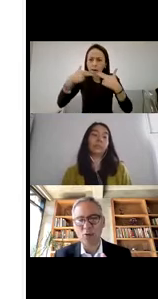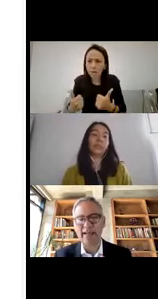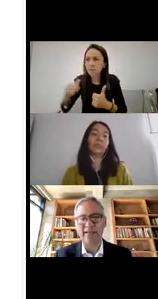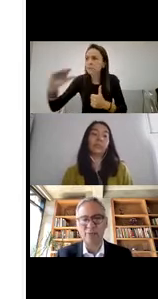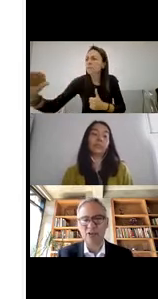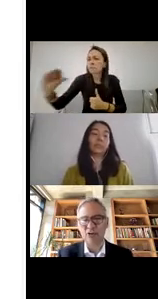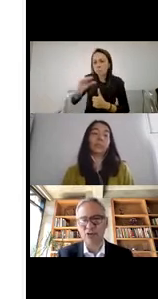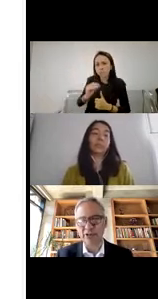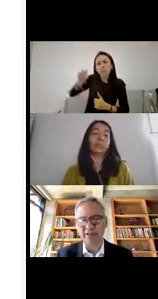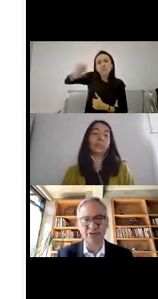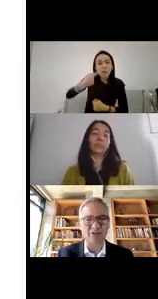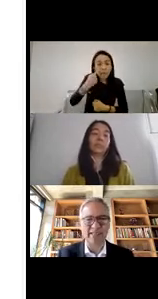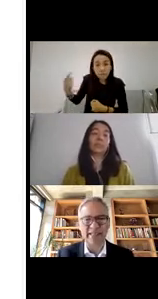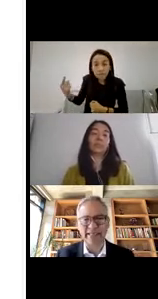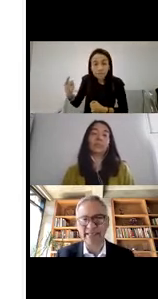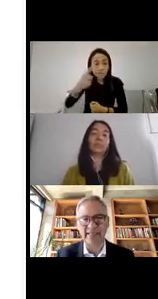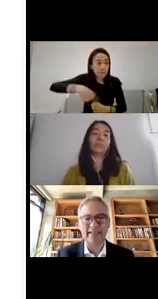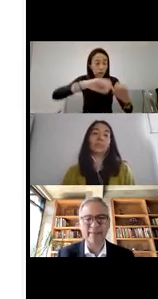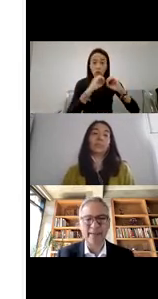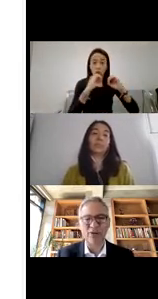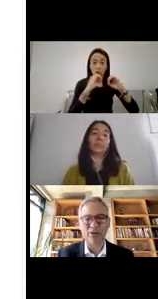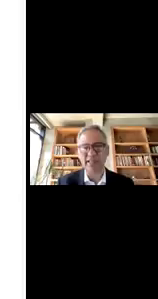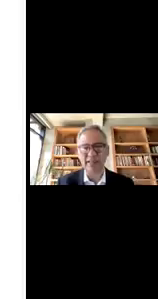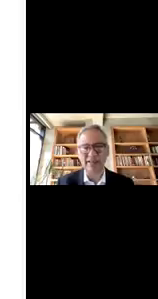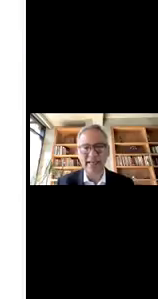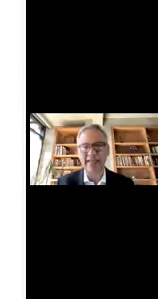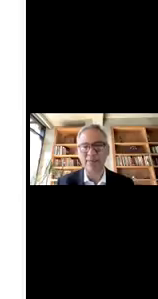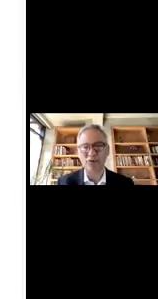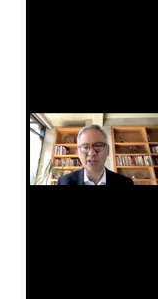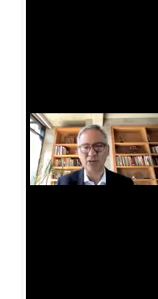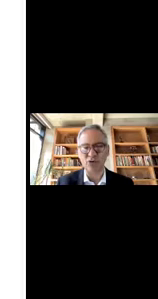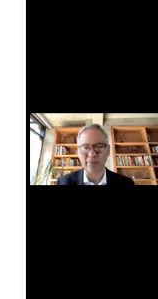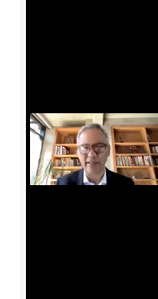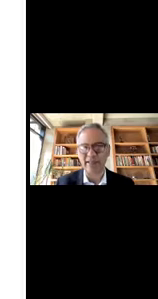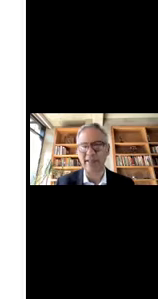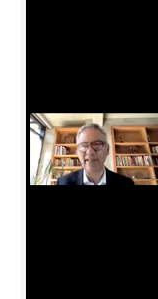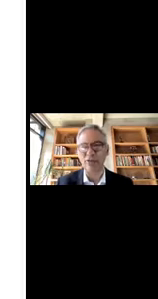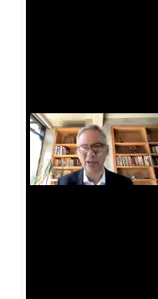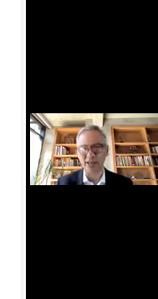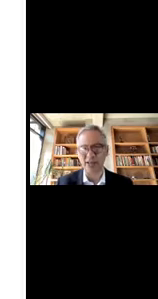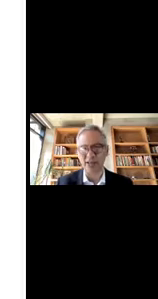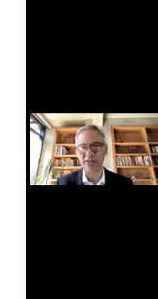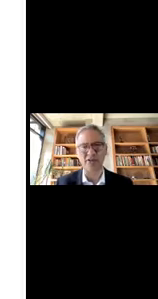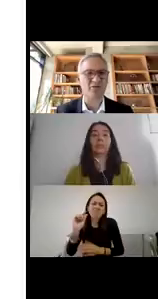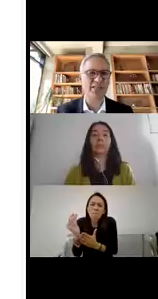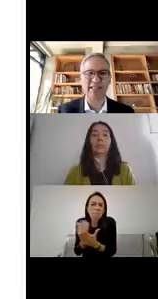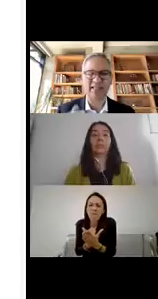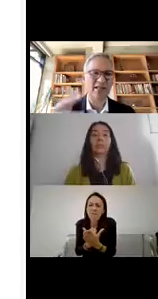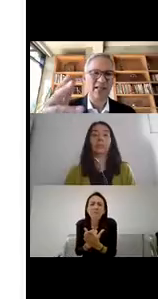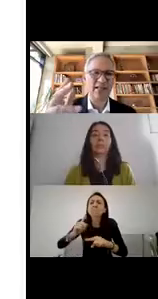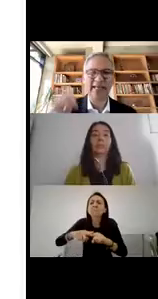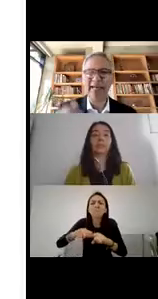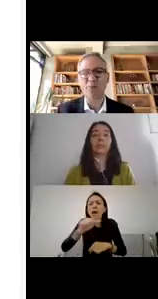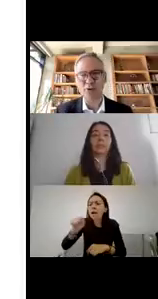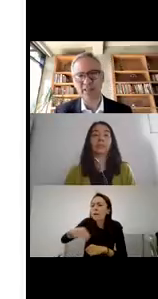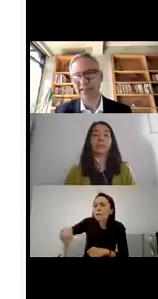hay 40% de las organizaciones que dice que menos del 30% dependen de donativos de personas físicas,